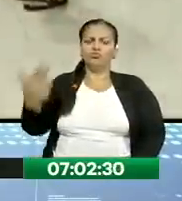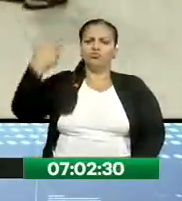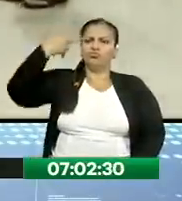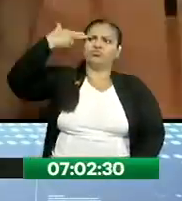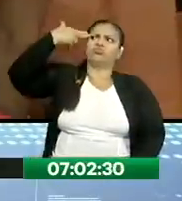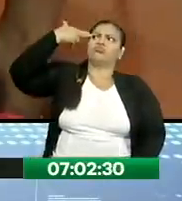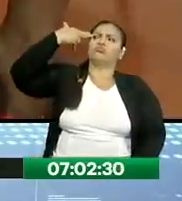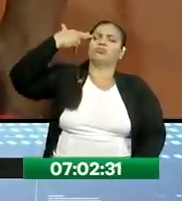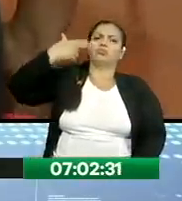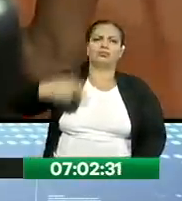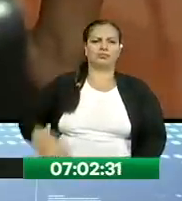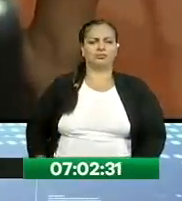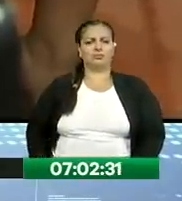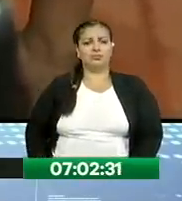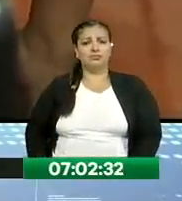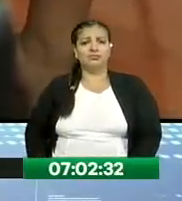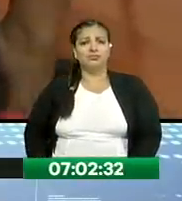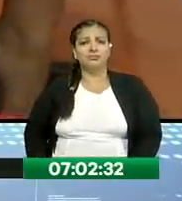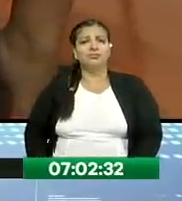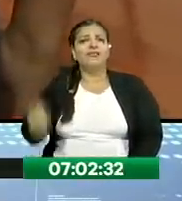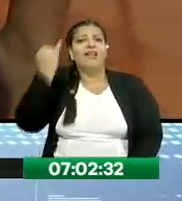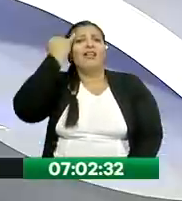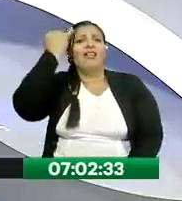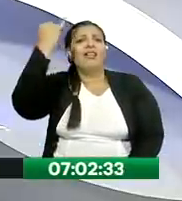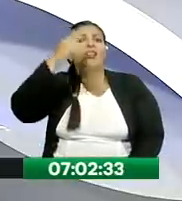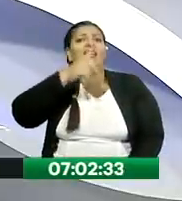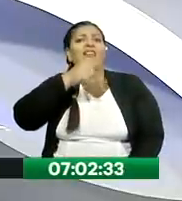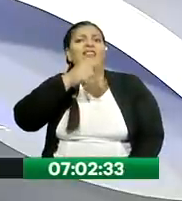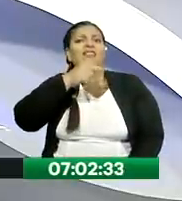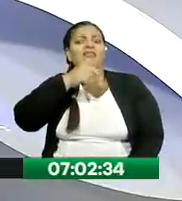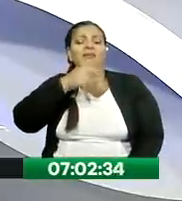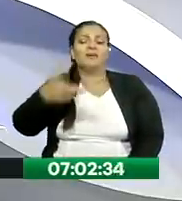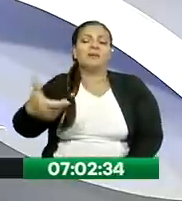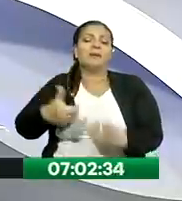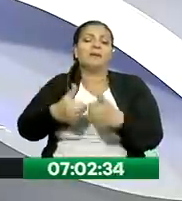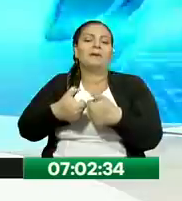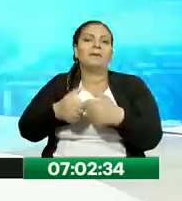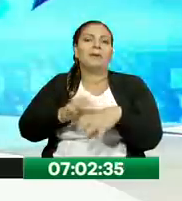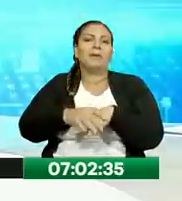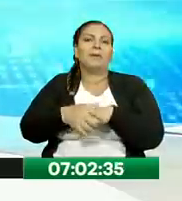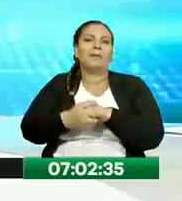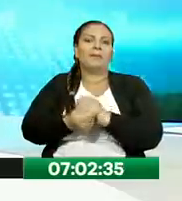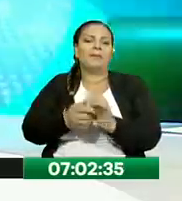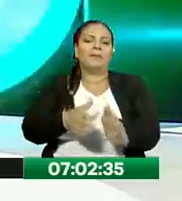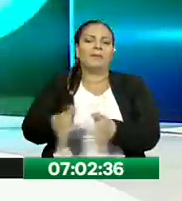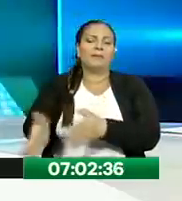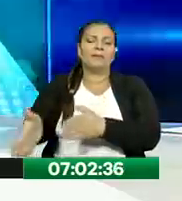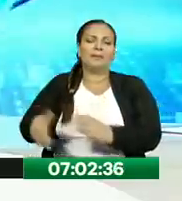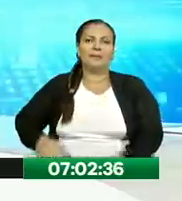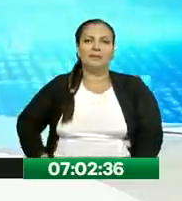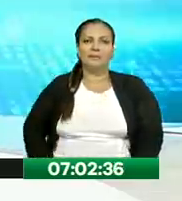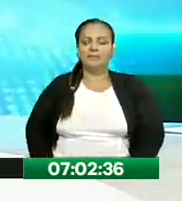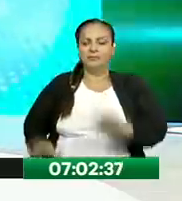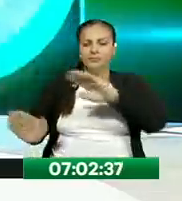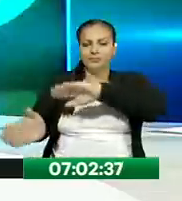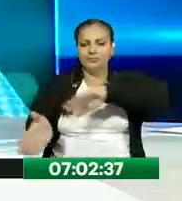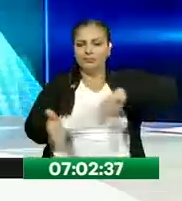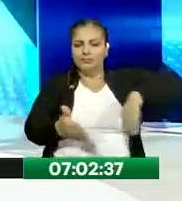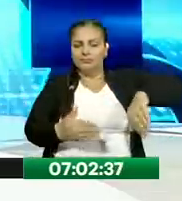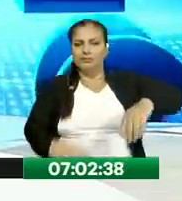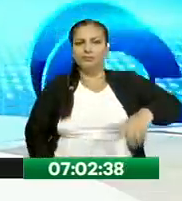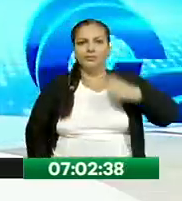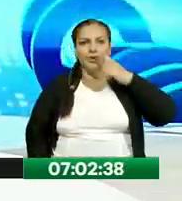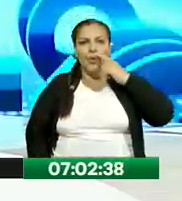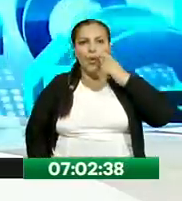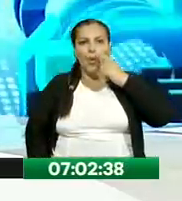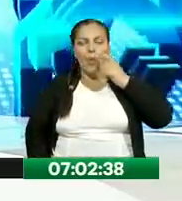esta situación. Vamos ahora a contarles que un sujeto intentó agredir con un machete a su esposa y a su hija, quien